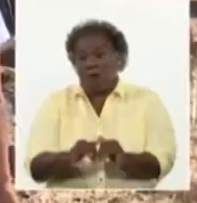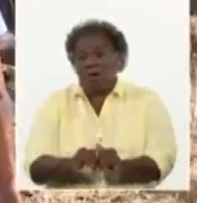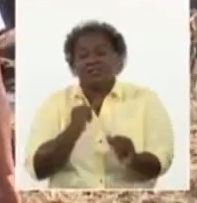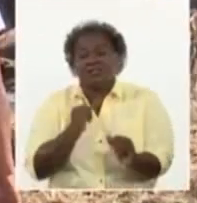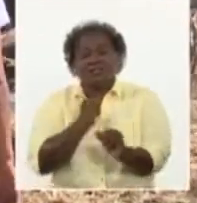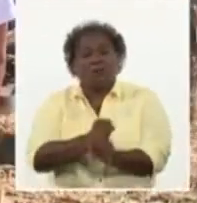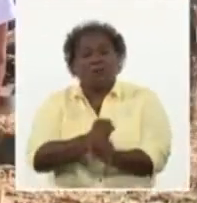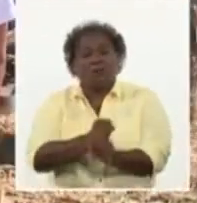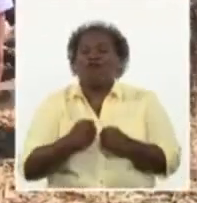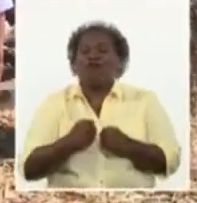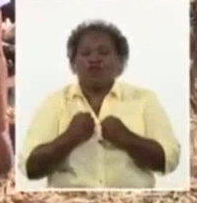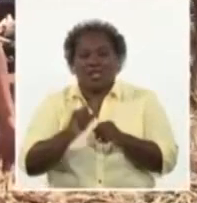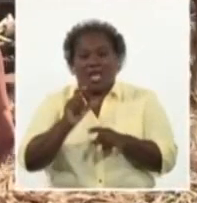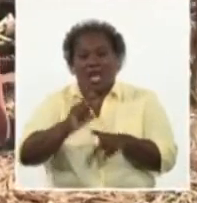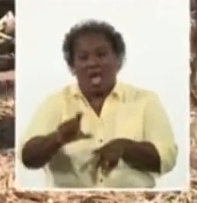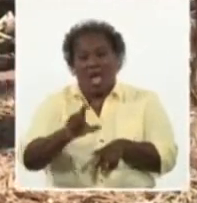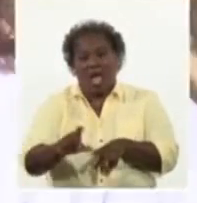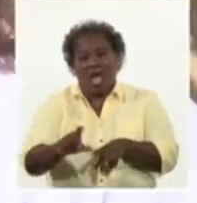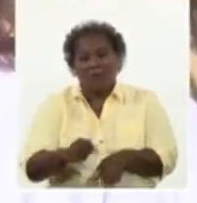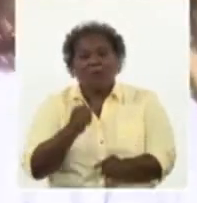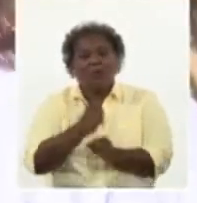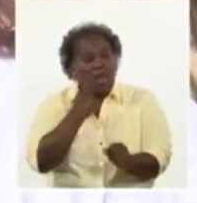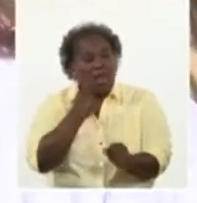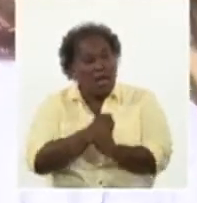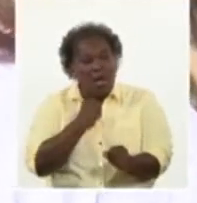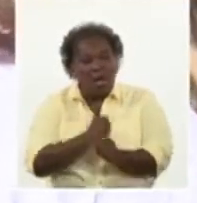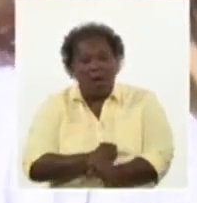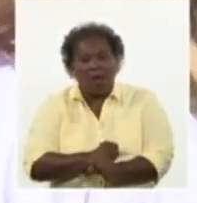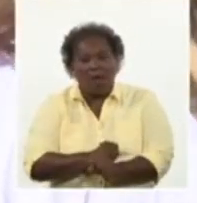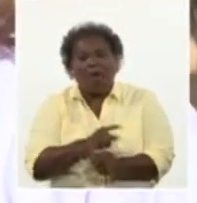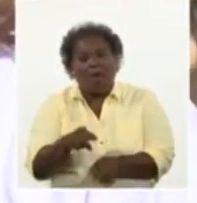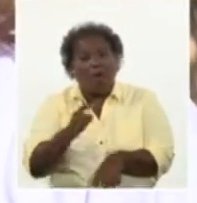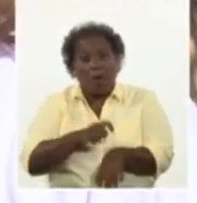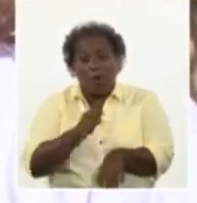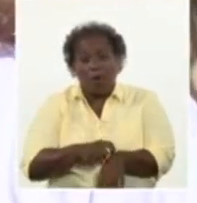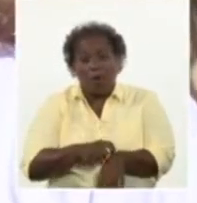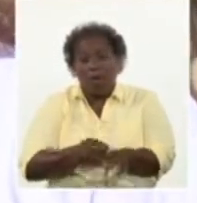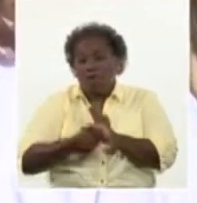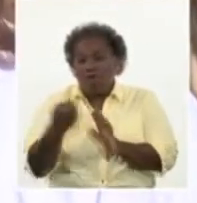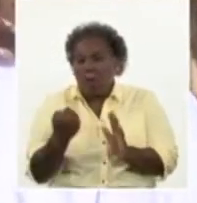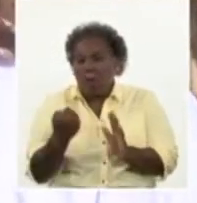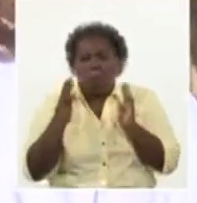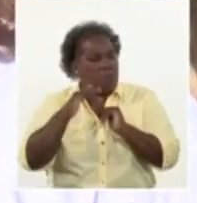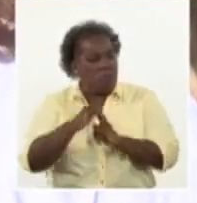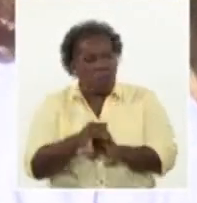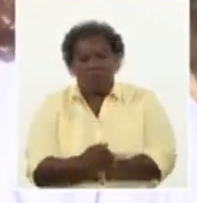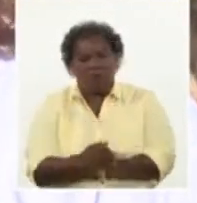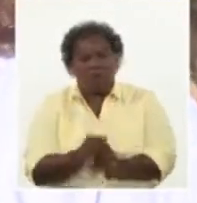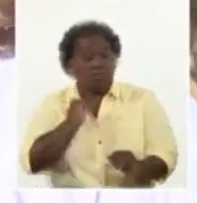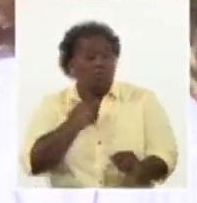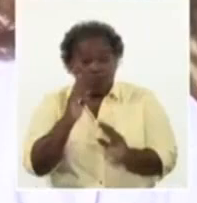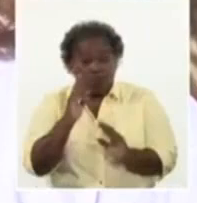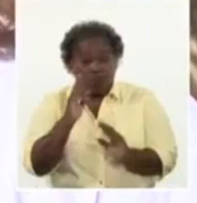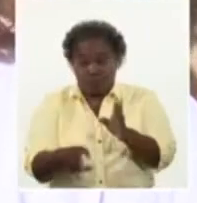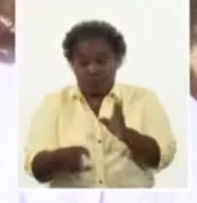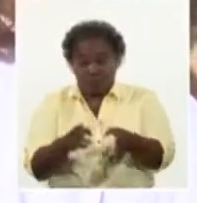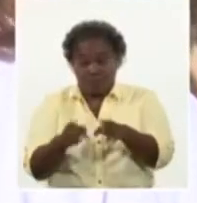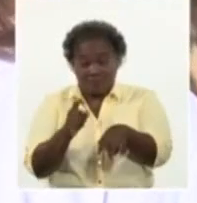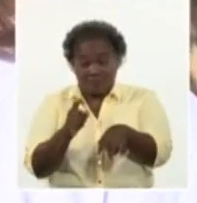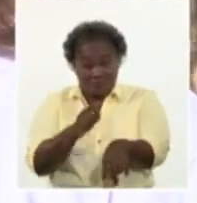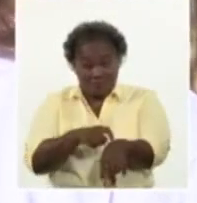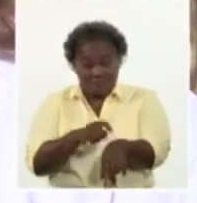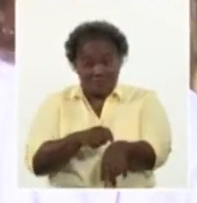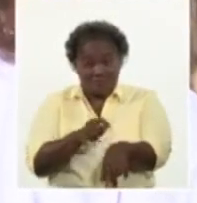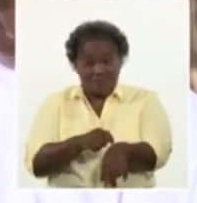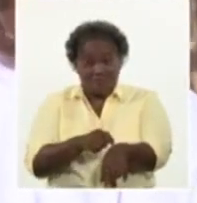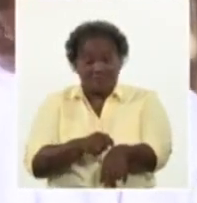intensas, el campo se trabaja sin descanso, no se trabaja con horario fijo, y dirigir en estos tiempos y siempre